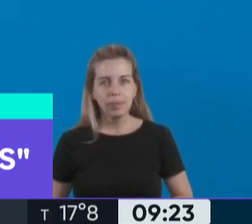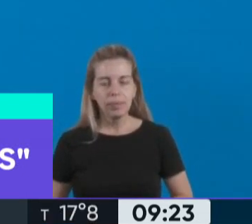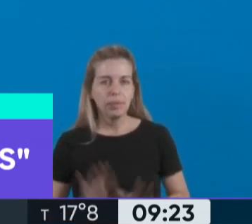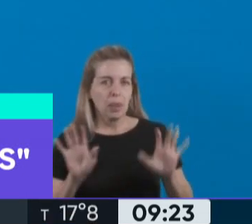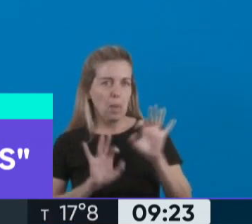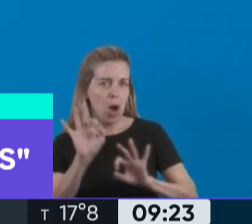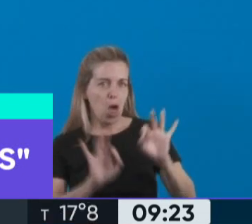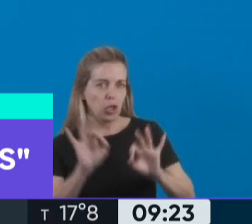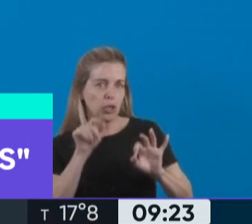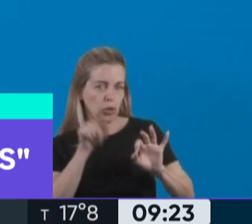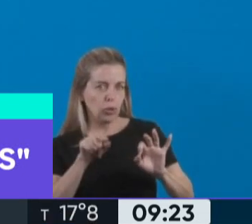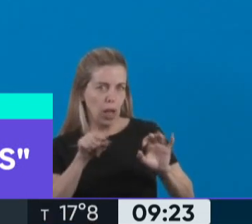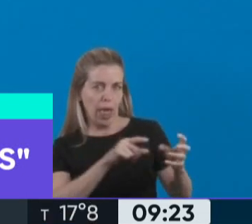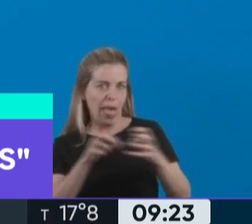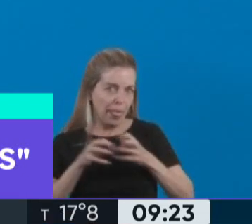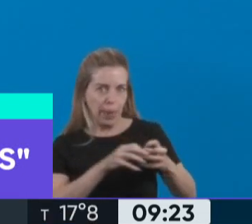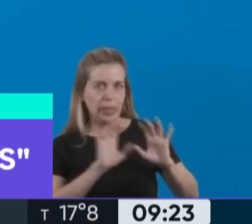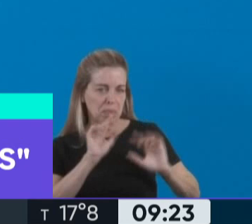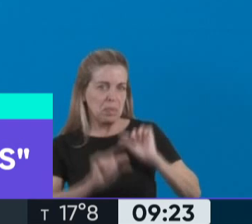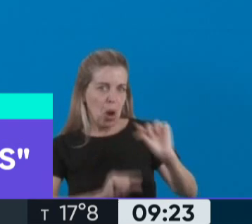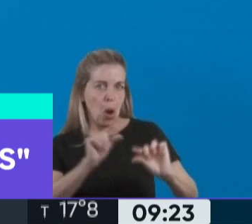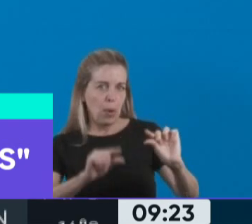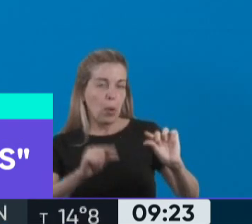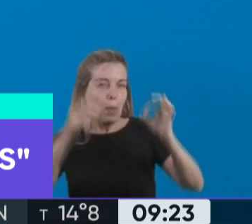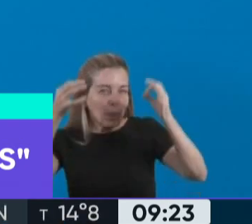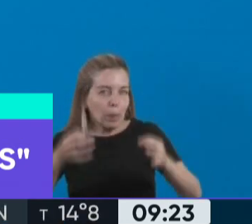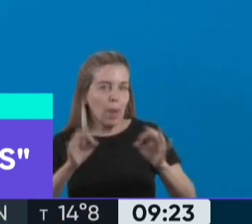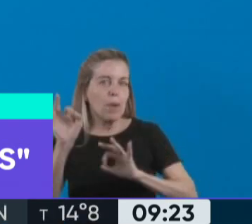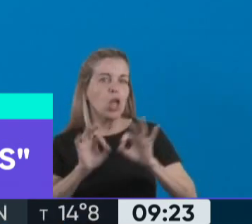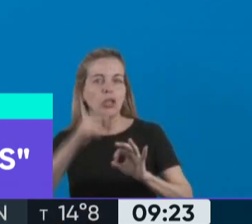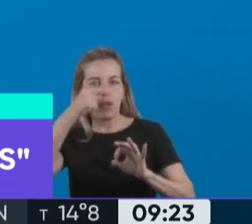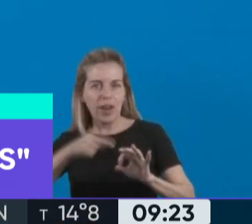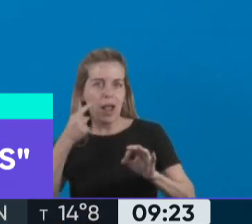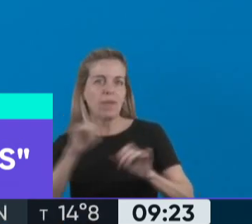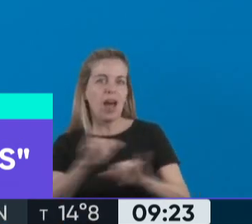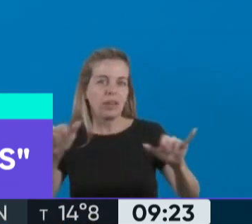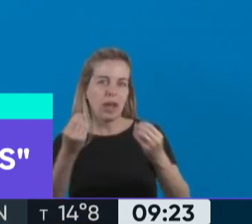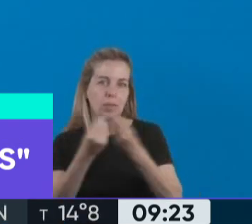Los proyectos se están discutiendo y se van debatiendo. Cuando esté el proyecto final, ahí se los daremos a conocer. Muchas gracias.